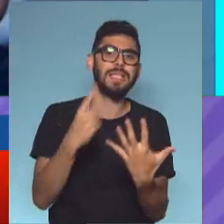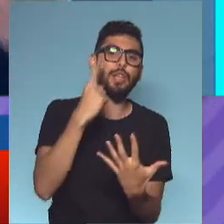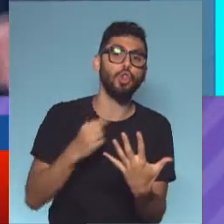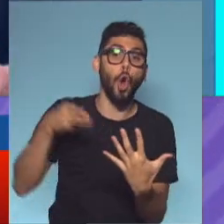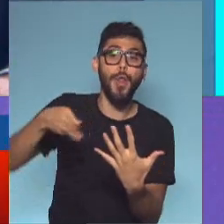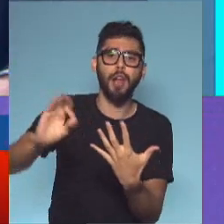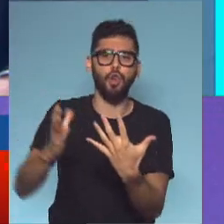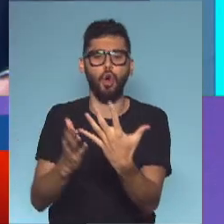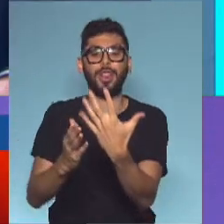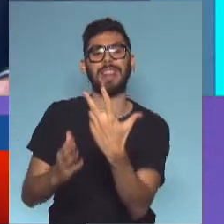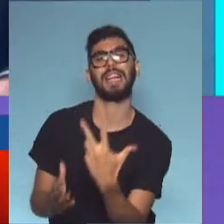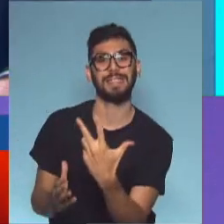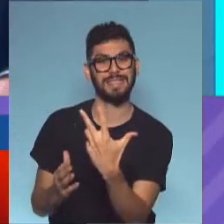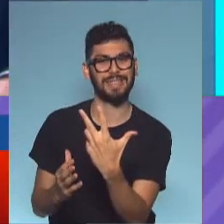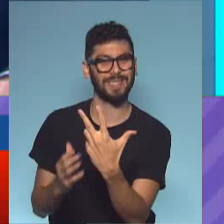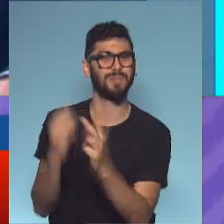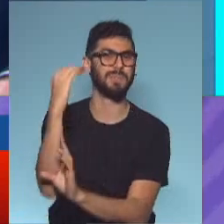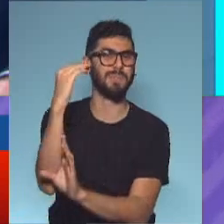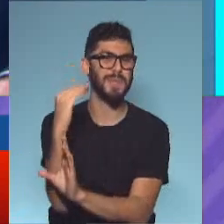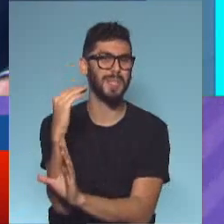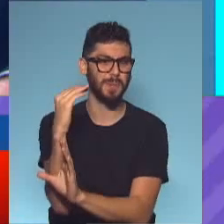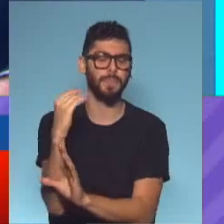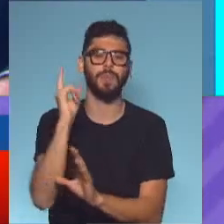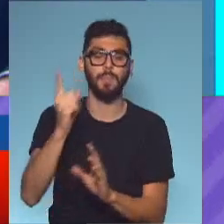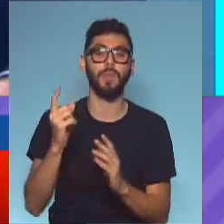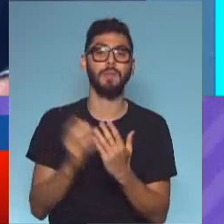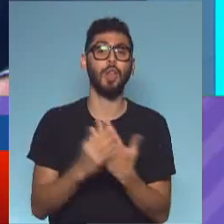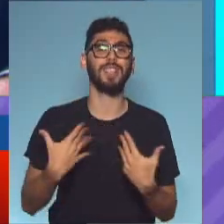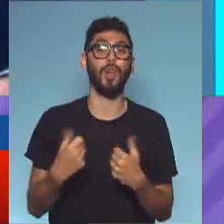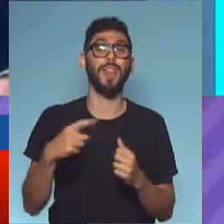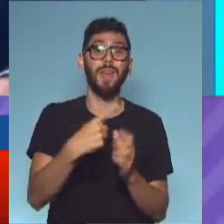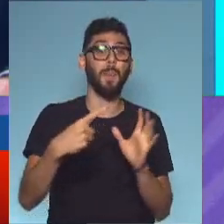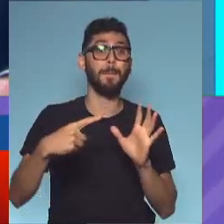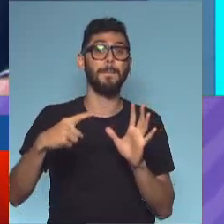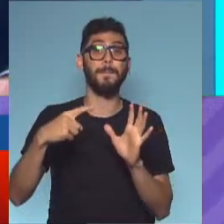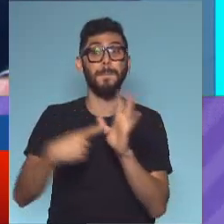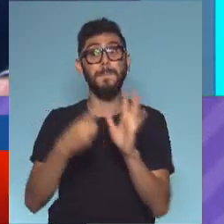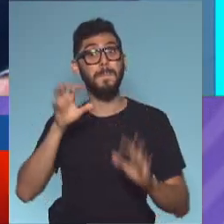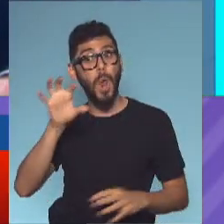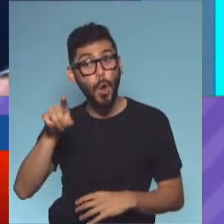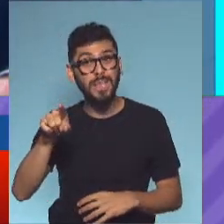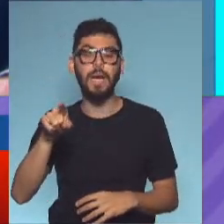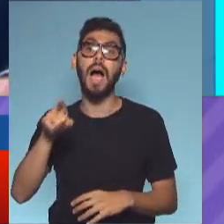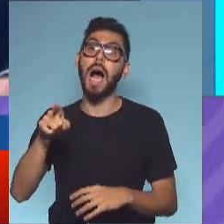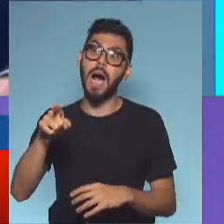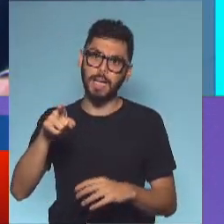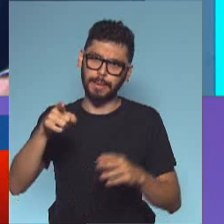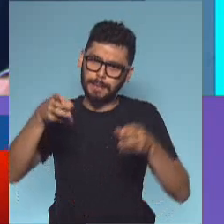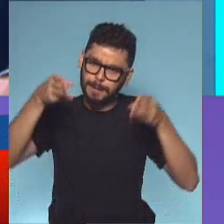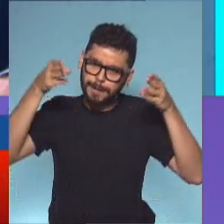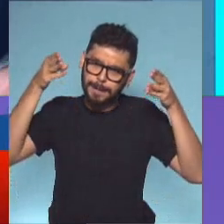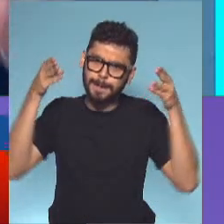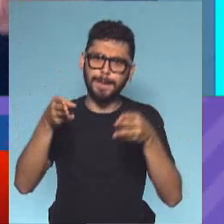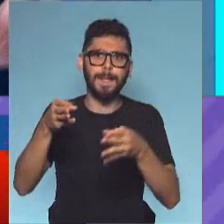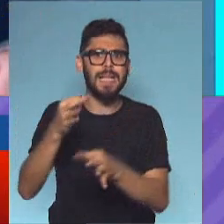3, y cambiando de alguna manera. Habló también el ministro de Salud de la provincia de Buenos Aires, que es donde más tienen puesto el ojo en